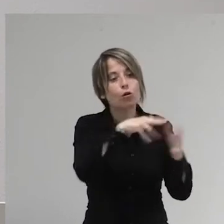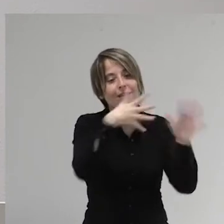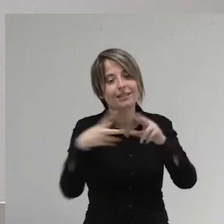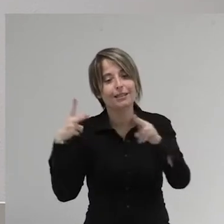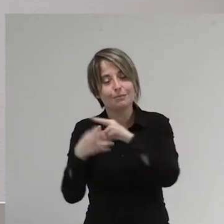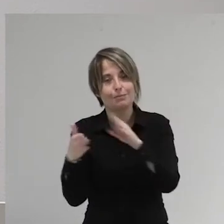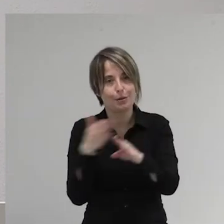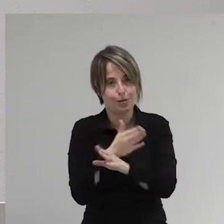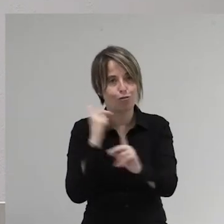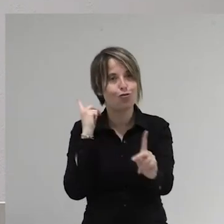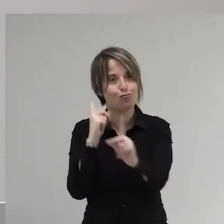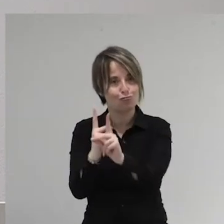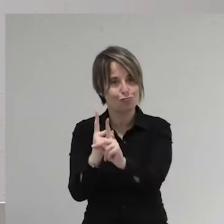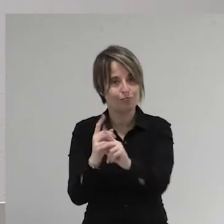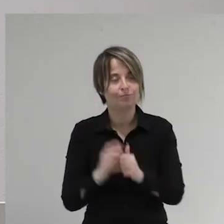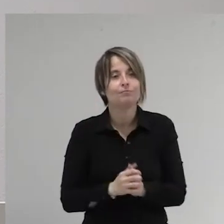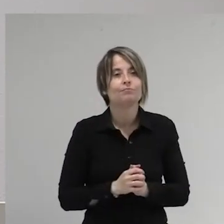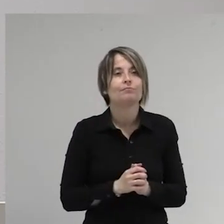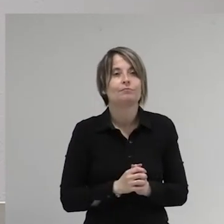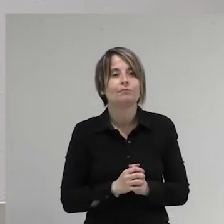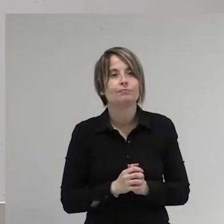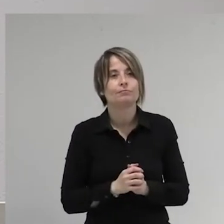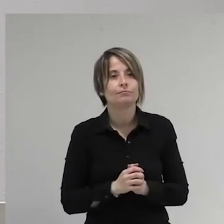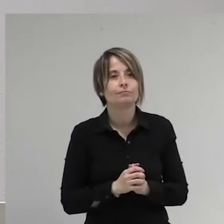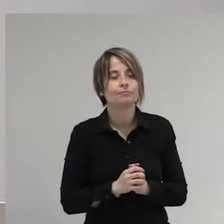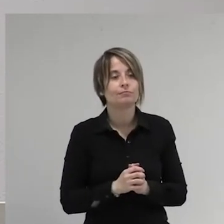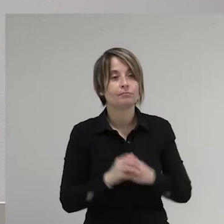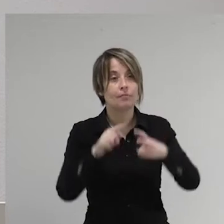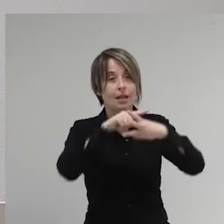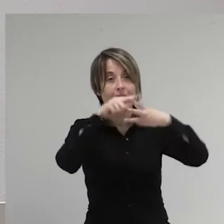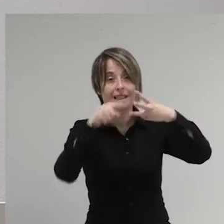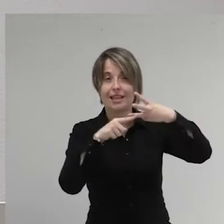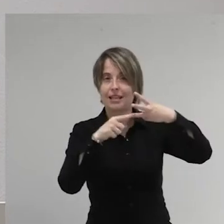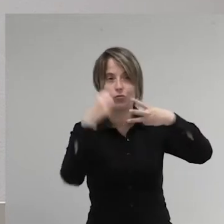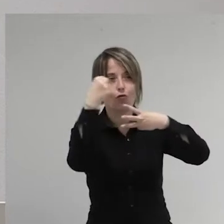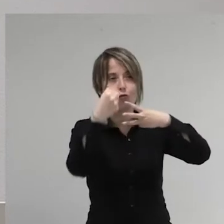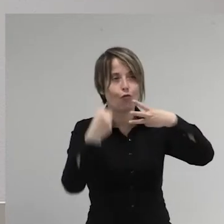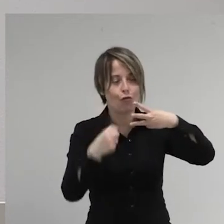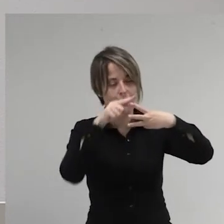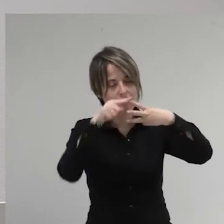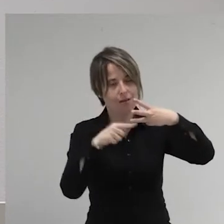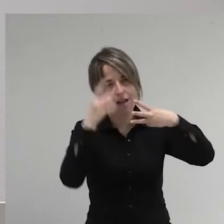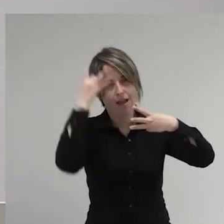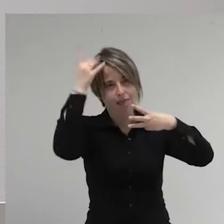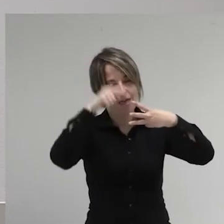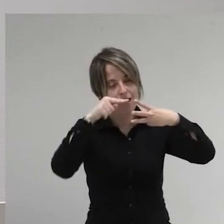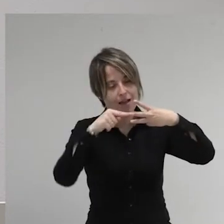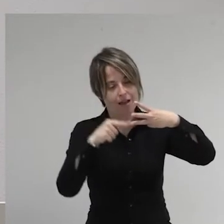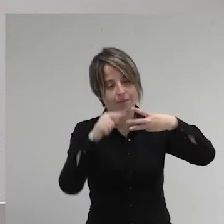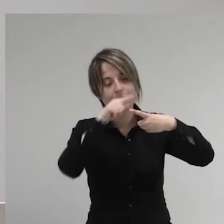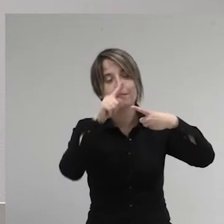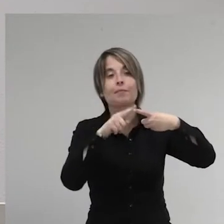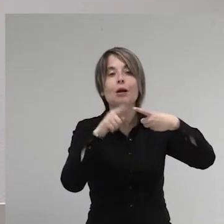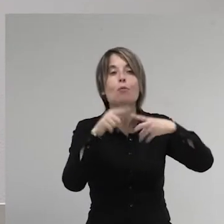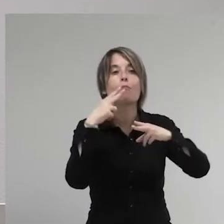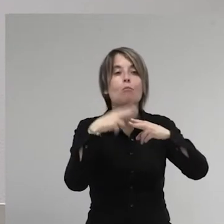prevención de la radicalización. Y las tres ideas fuerza, quiero que os quedéis con eso, de hoy, es que las políticas